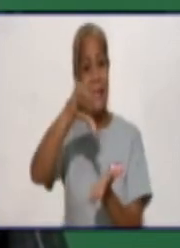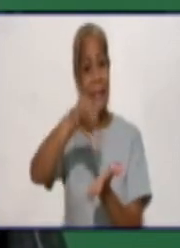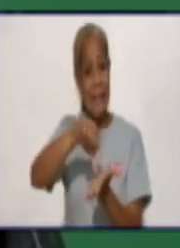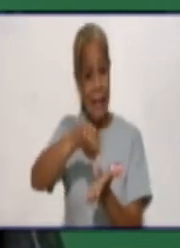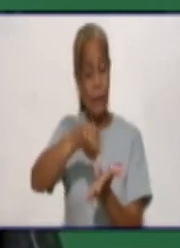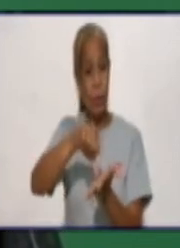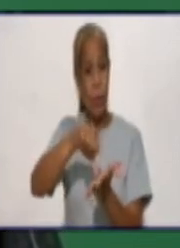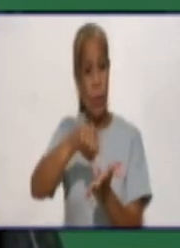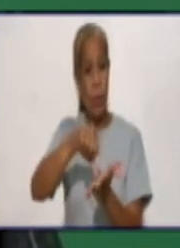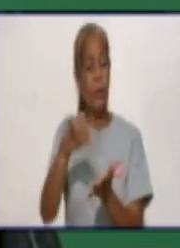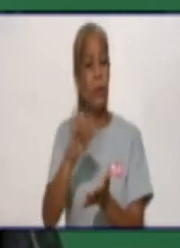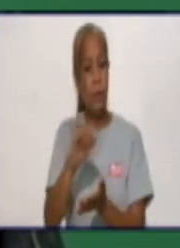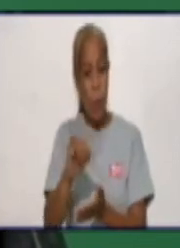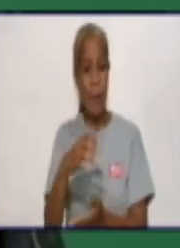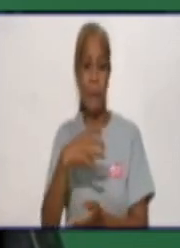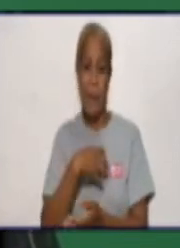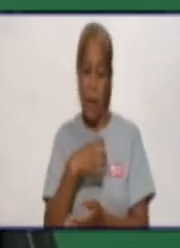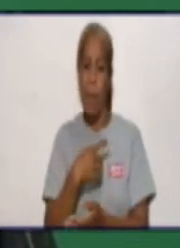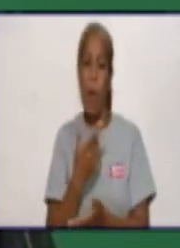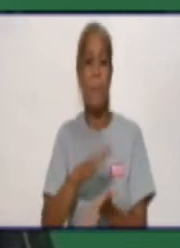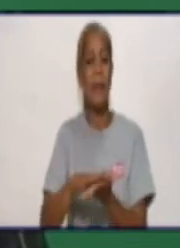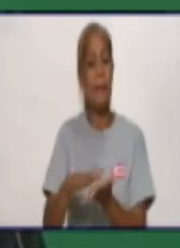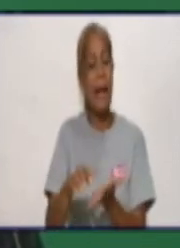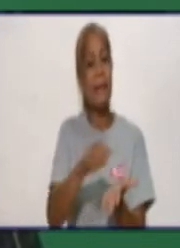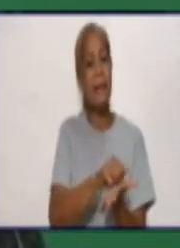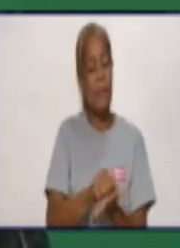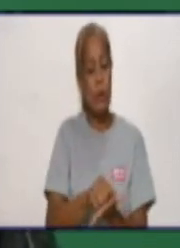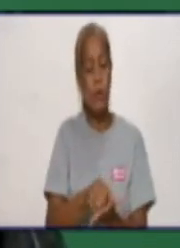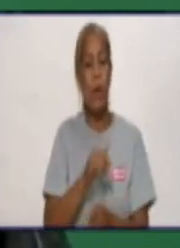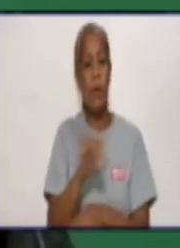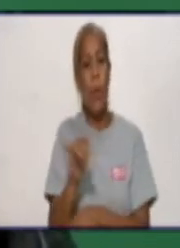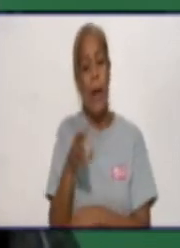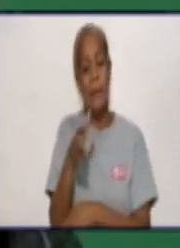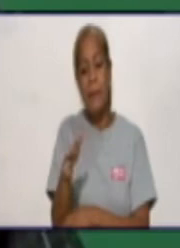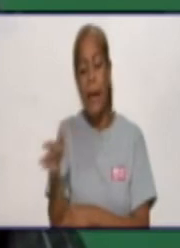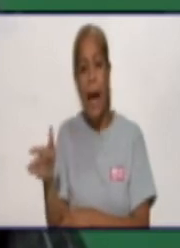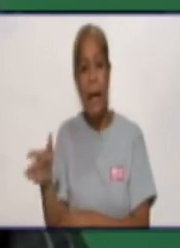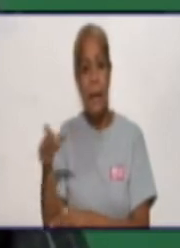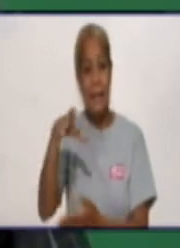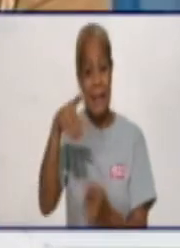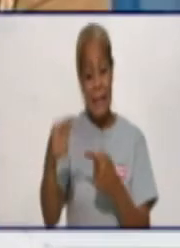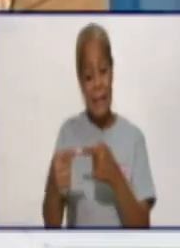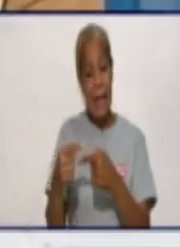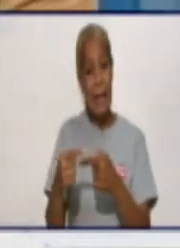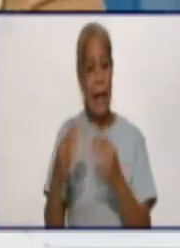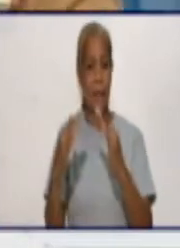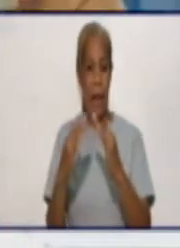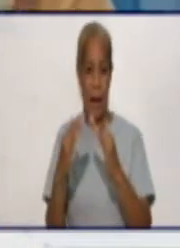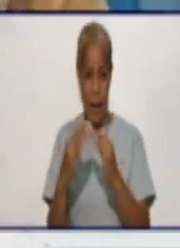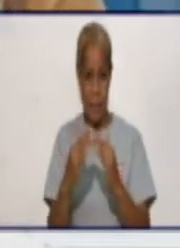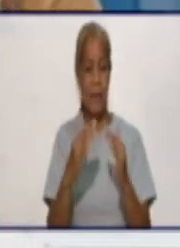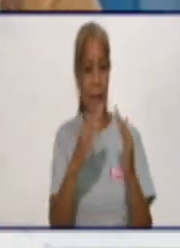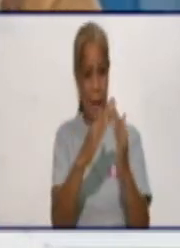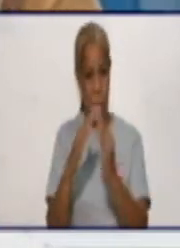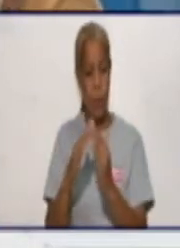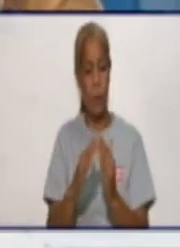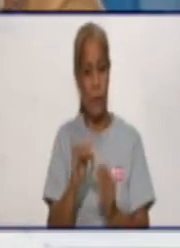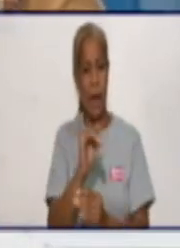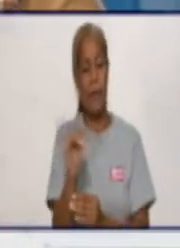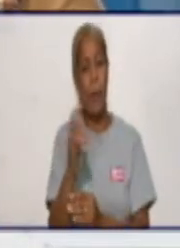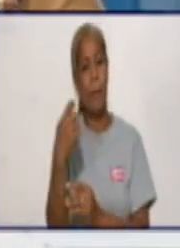mantener como fuerte también para llegar a los bares donde no están enclavados nuestra principal instalación gracias albertico gobernador comercio y astronomía